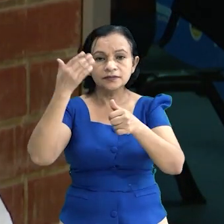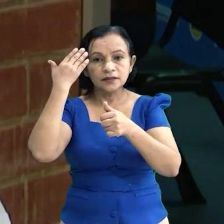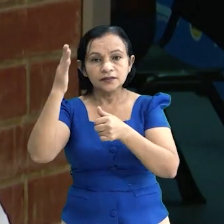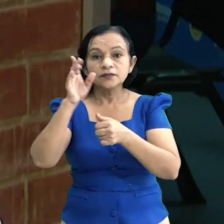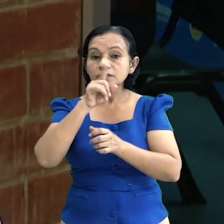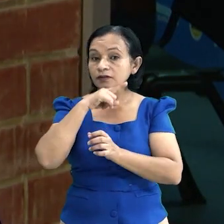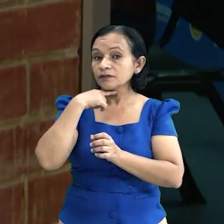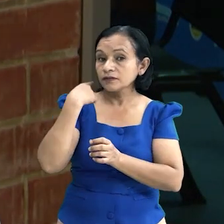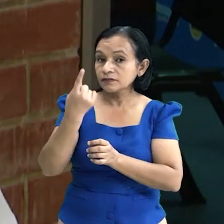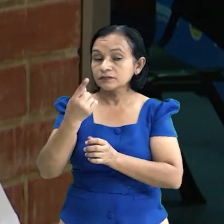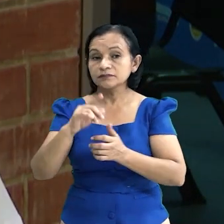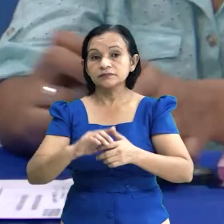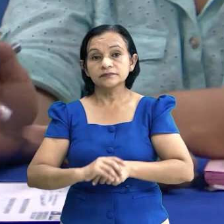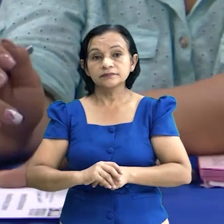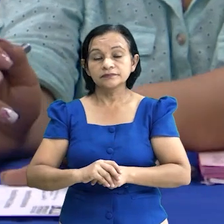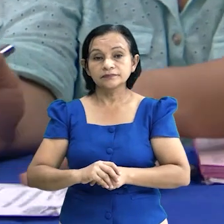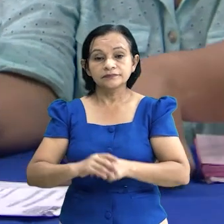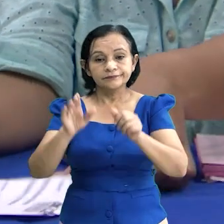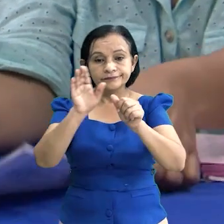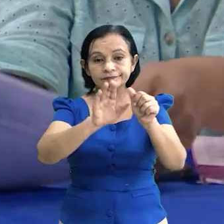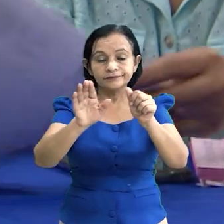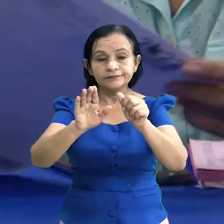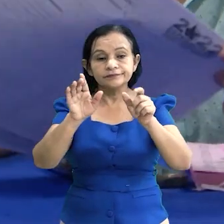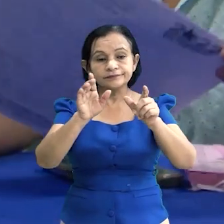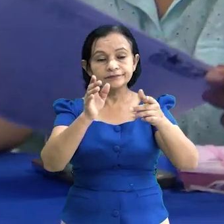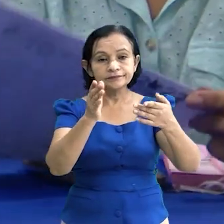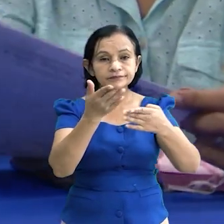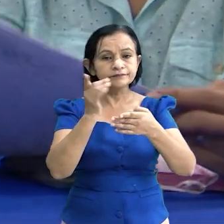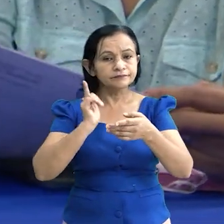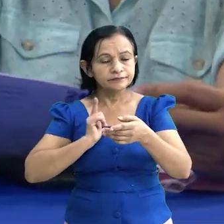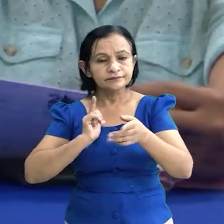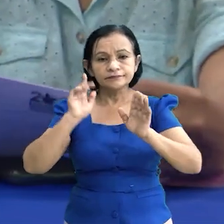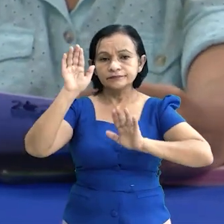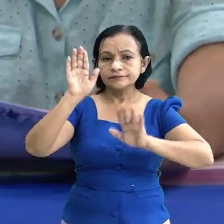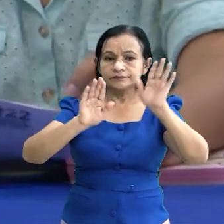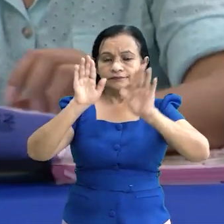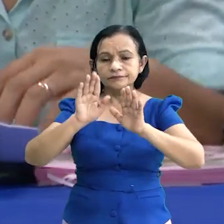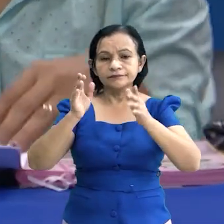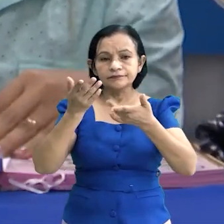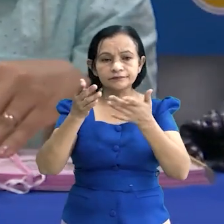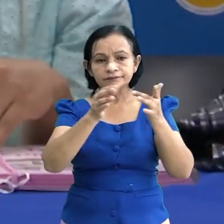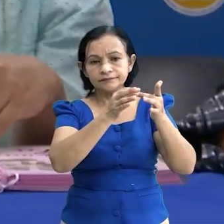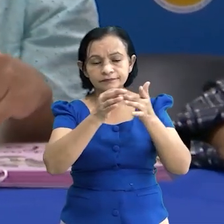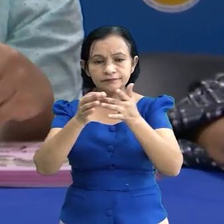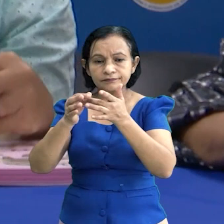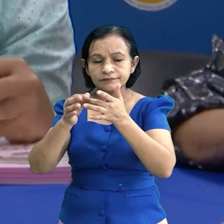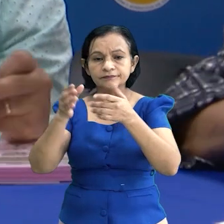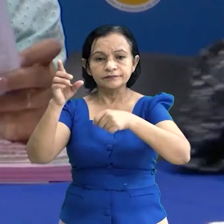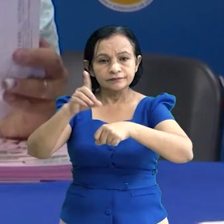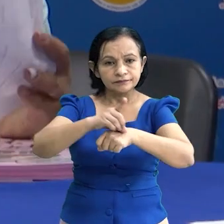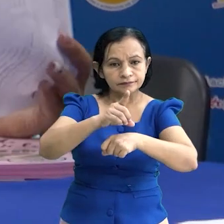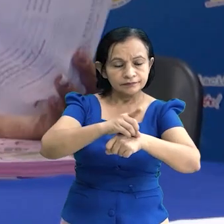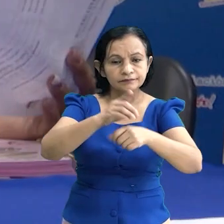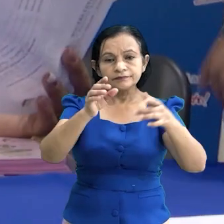pues, ya real. En cada uno de los escenarios se contó con la participación de cuerpos especialistas en medicina